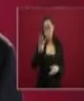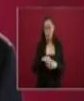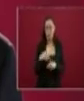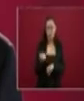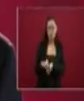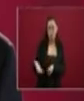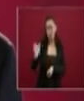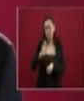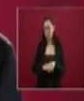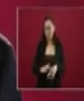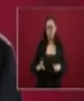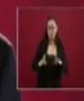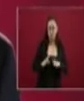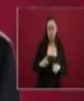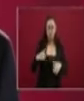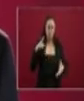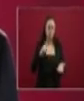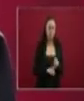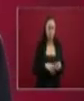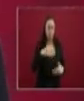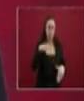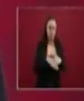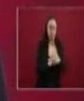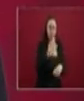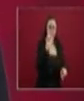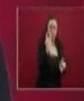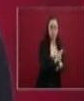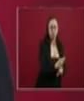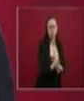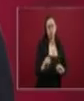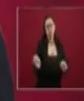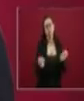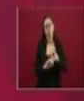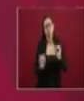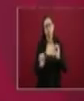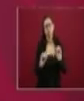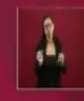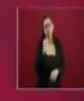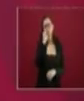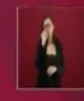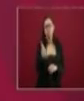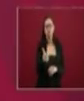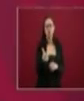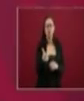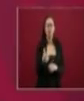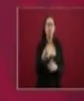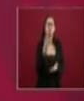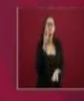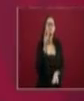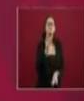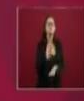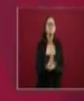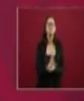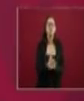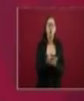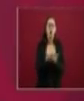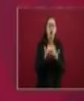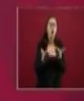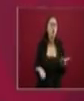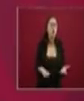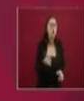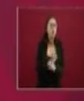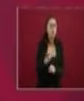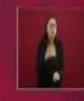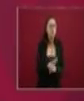pues para poder lograr gobernabilidad ahora qué pasó cuando se hace la reforma educativa en el